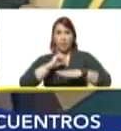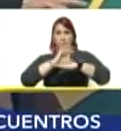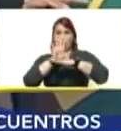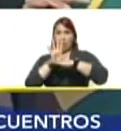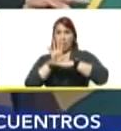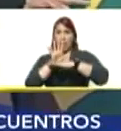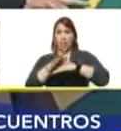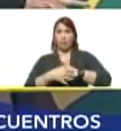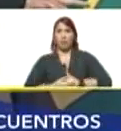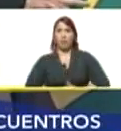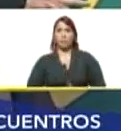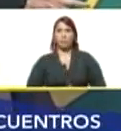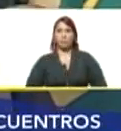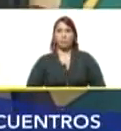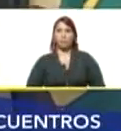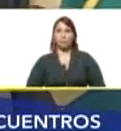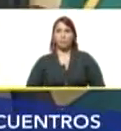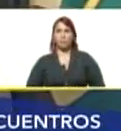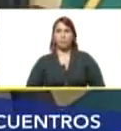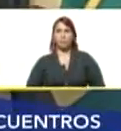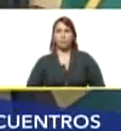para los Pueblos de Nuestra América,